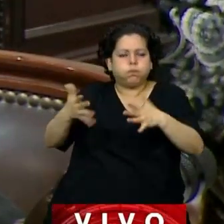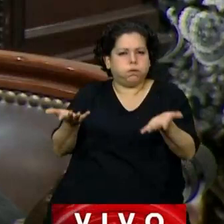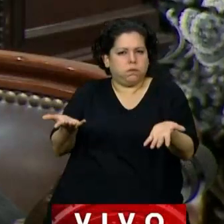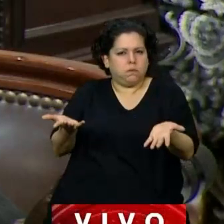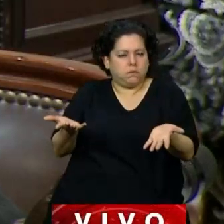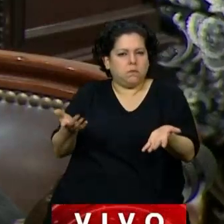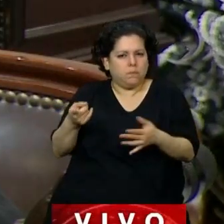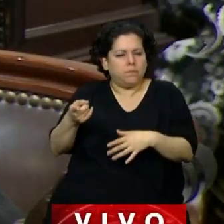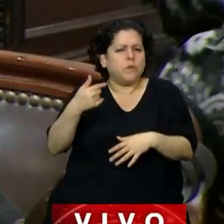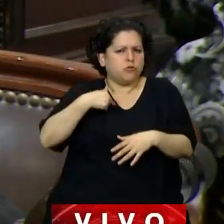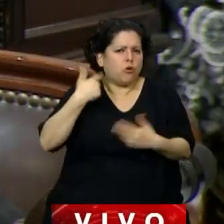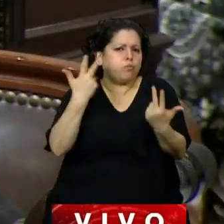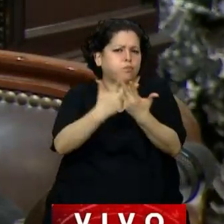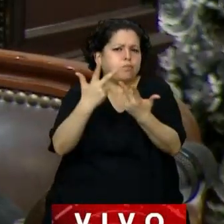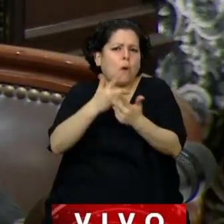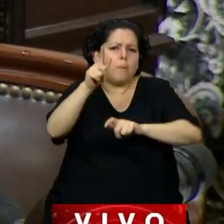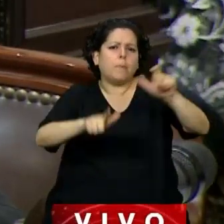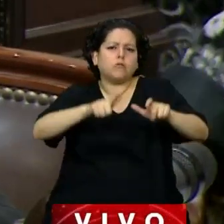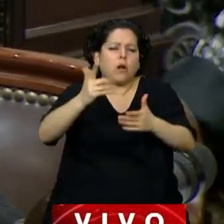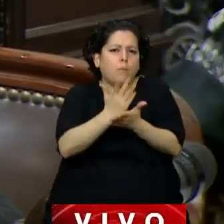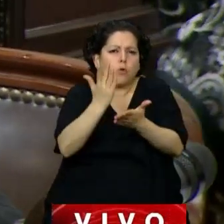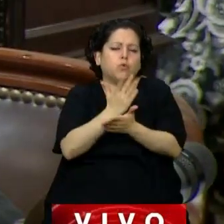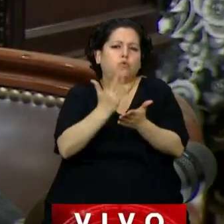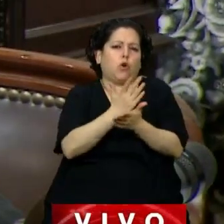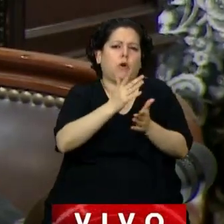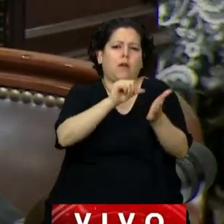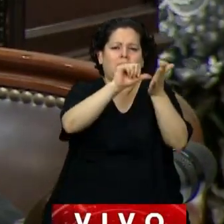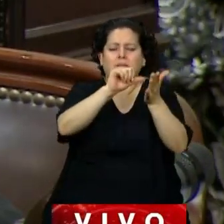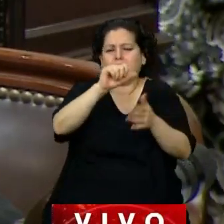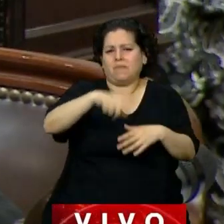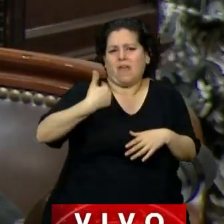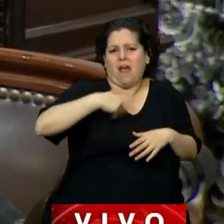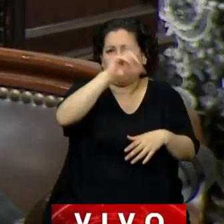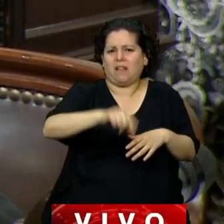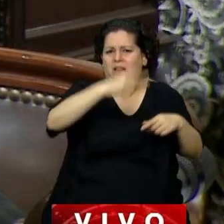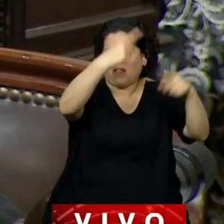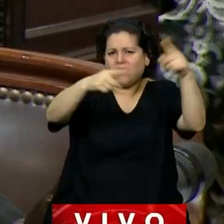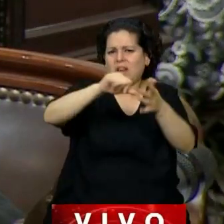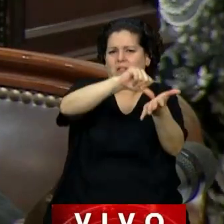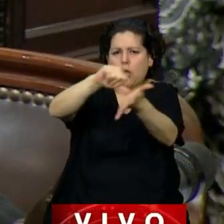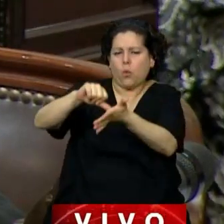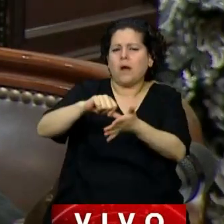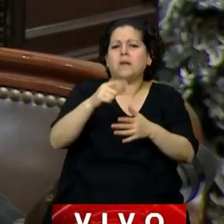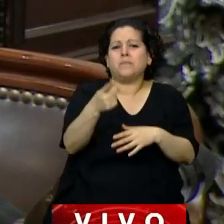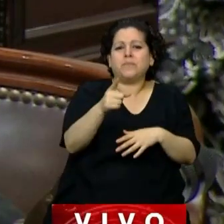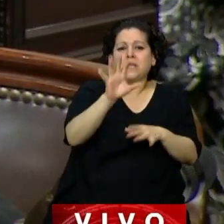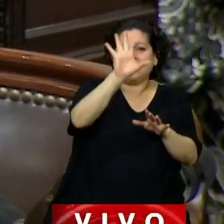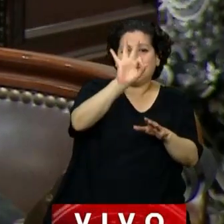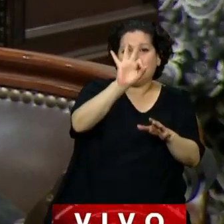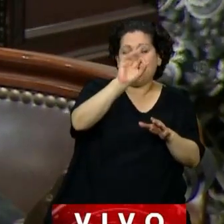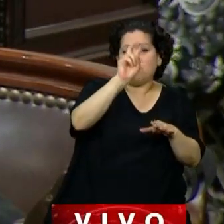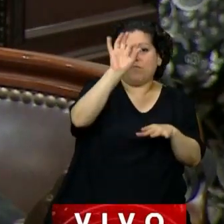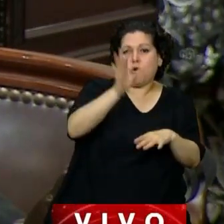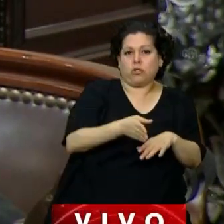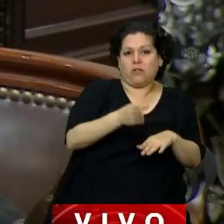hablado durante años con productores de distintas zonas del país y sus opiniones van desde el pedido de 0% de